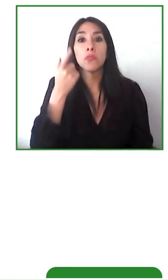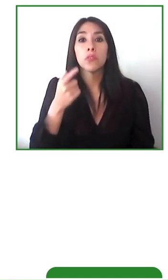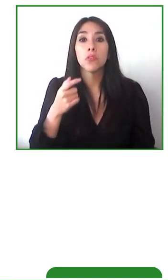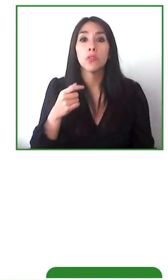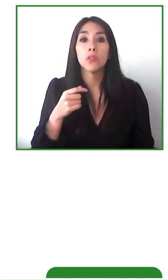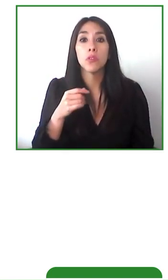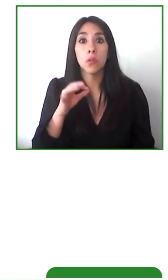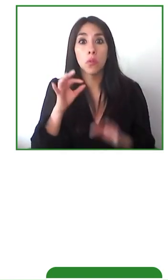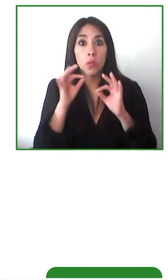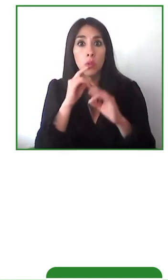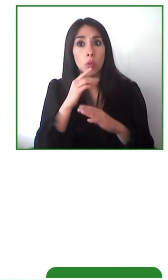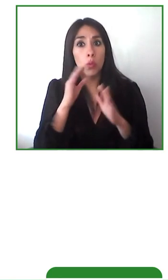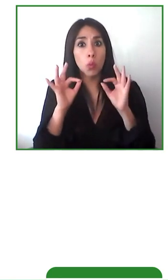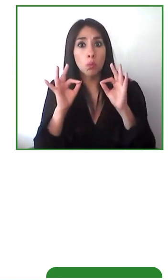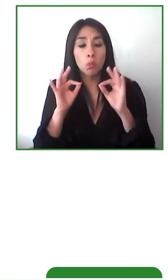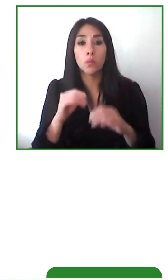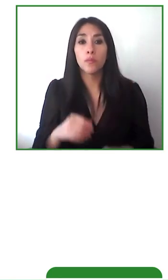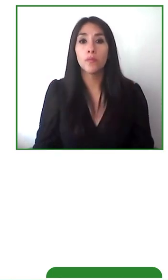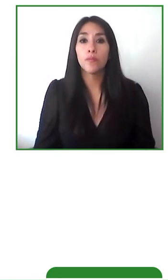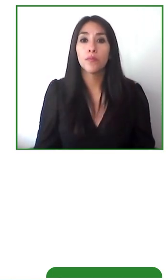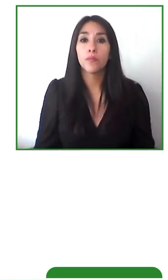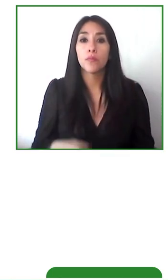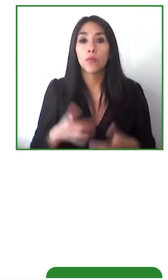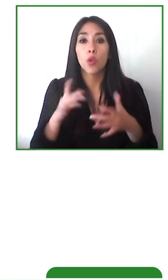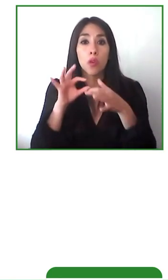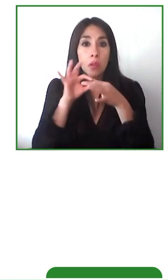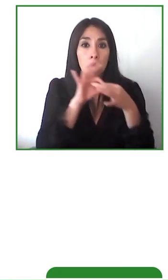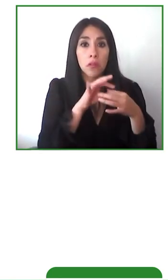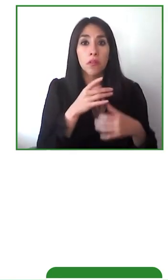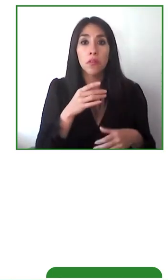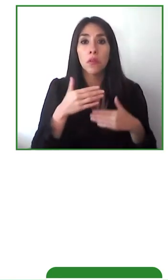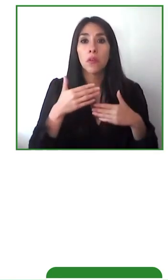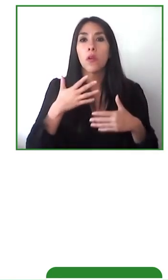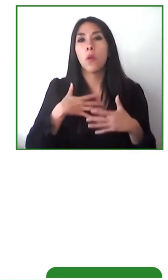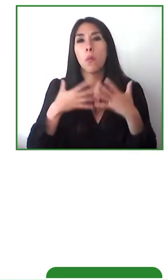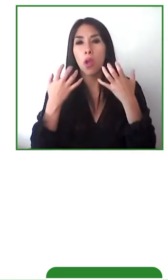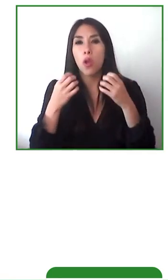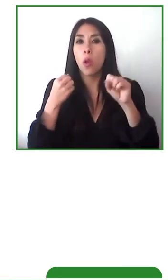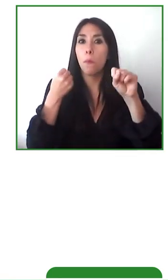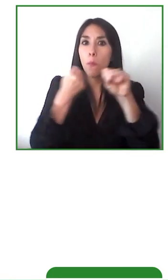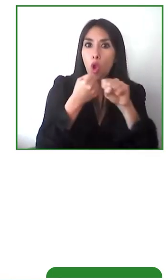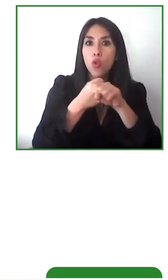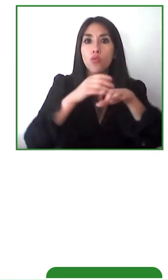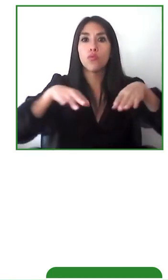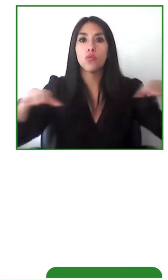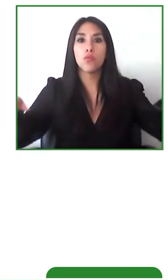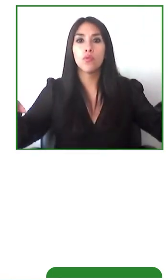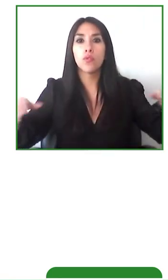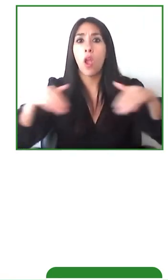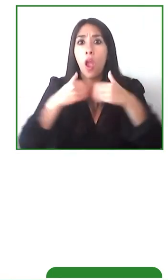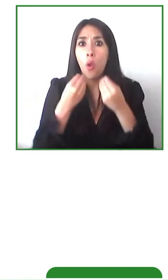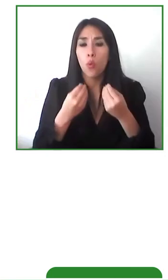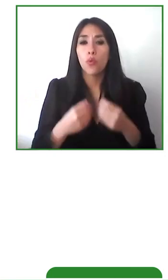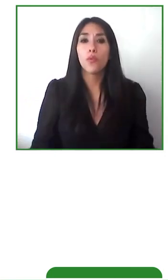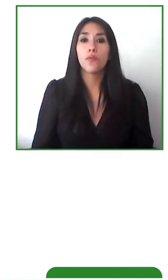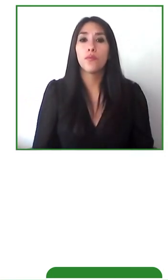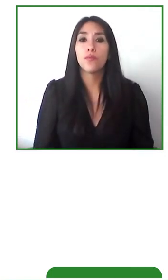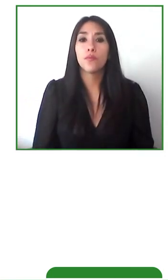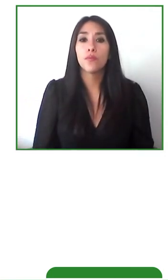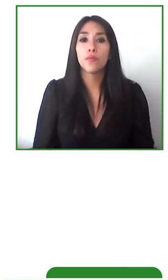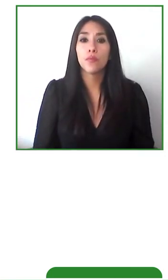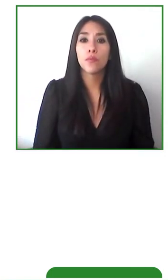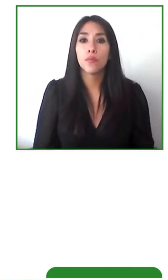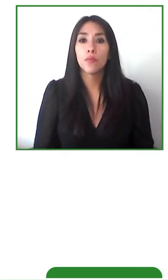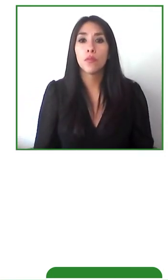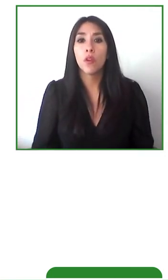queremos apoyar a los niños y para que ven las energías e inversiones que pueden hacer